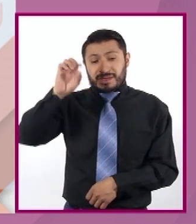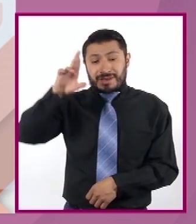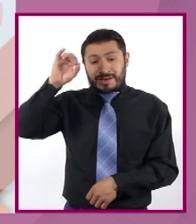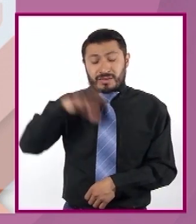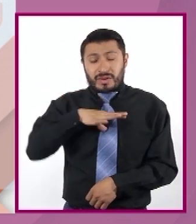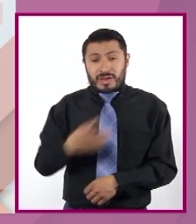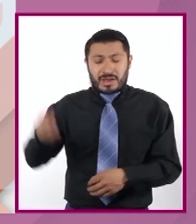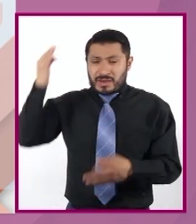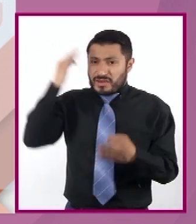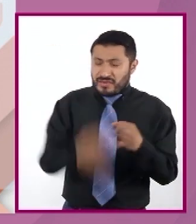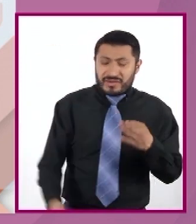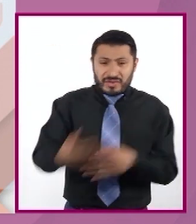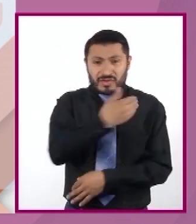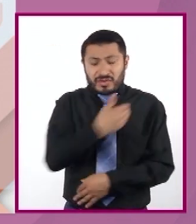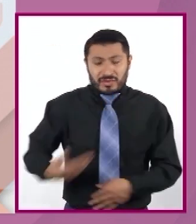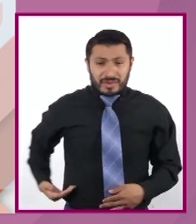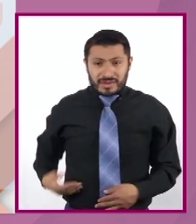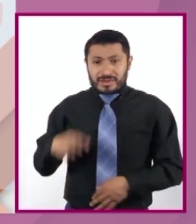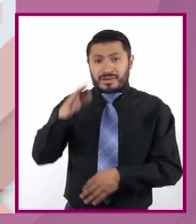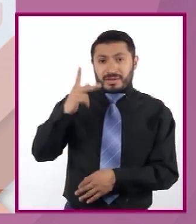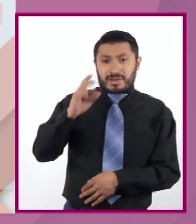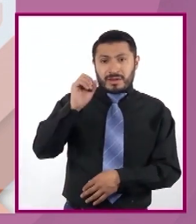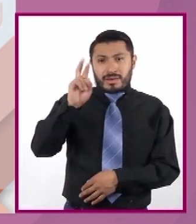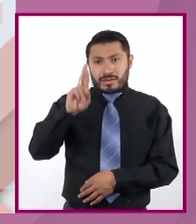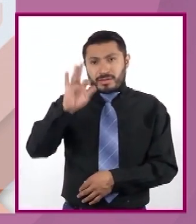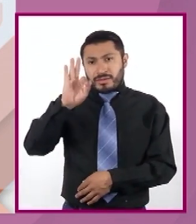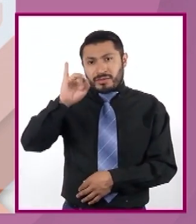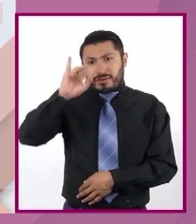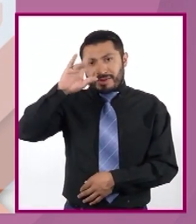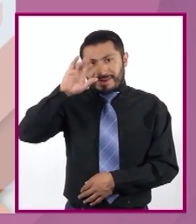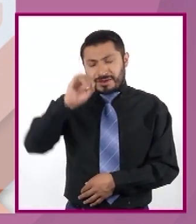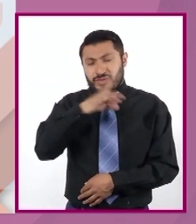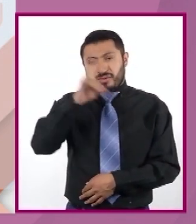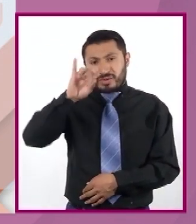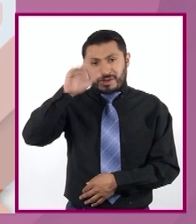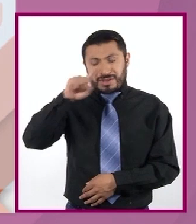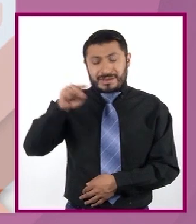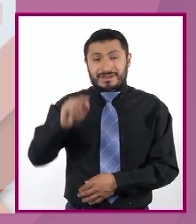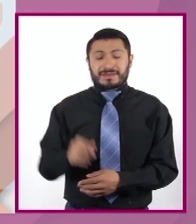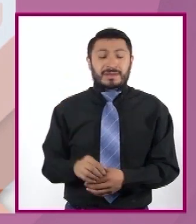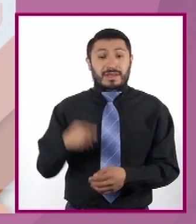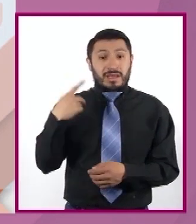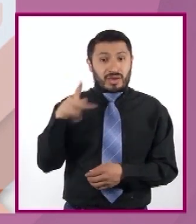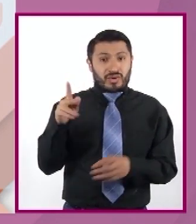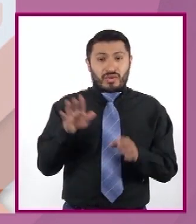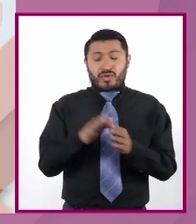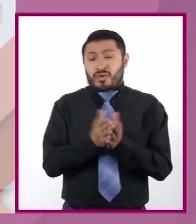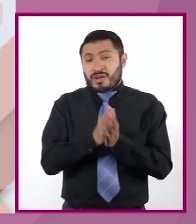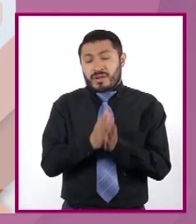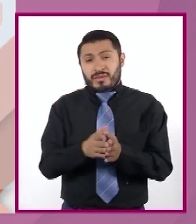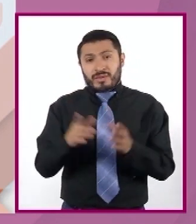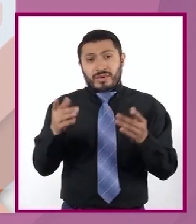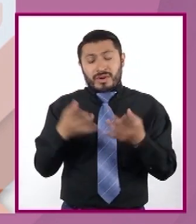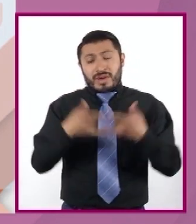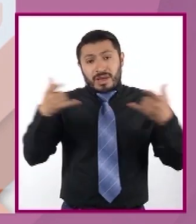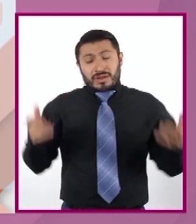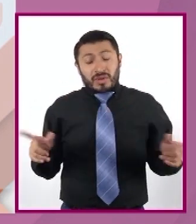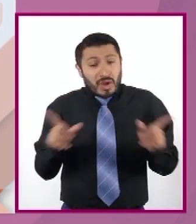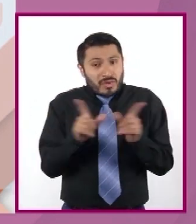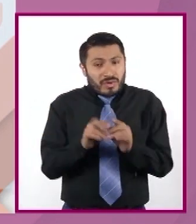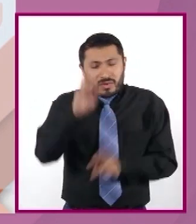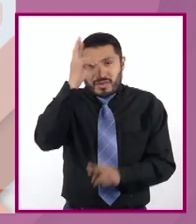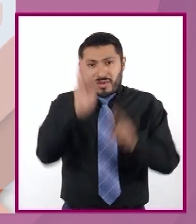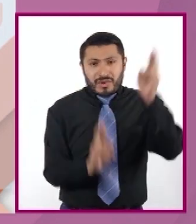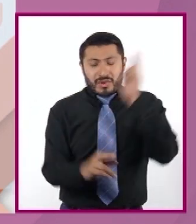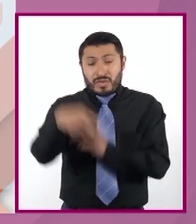establecer elecciones libres y democráticas. En su libro, Breve Historia de la Revolución Mexicana, el político